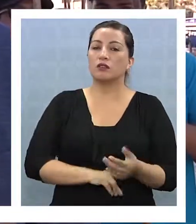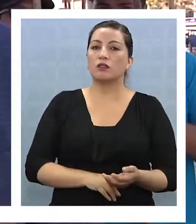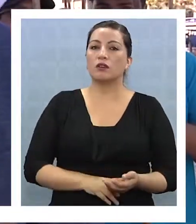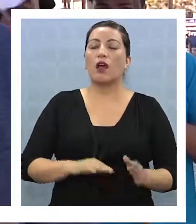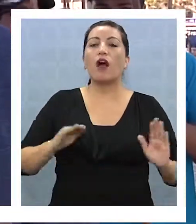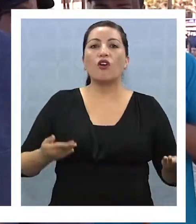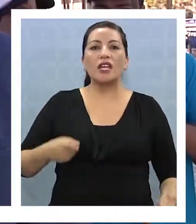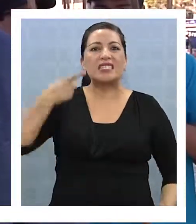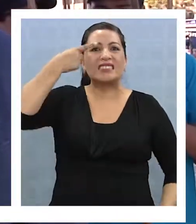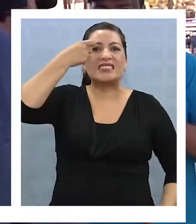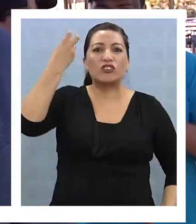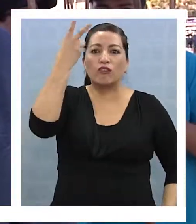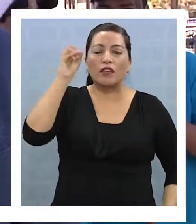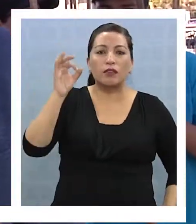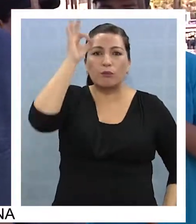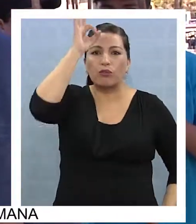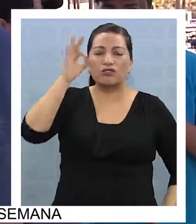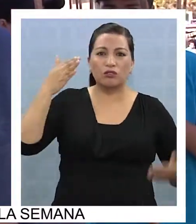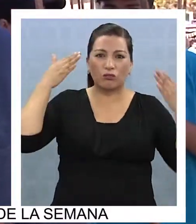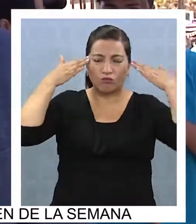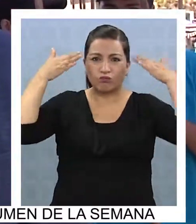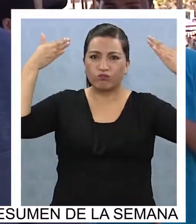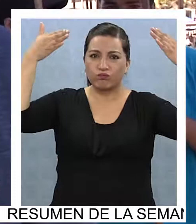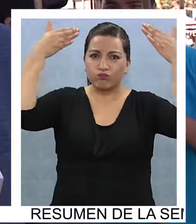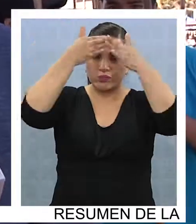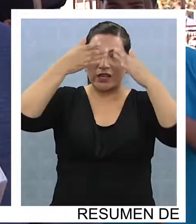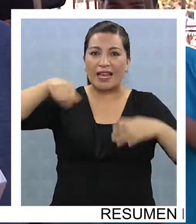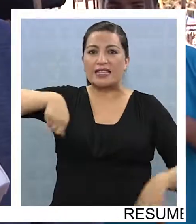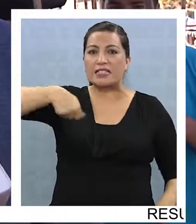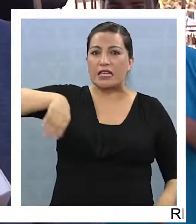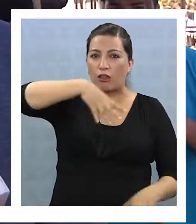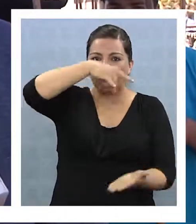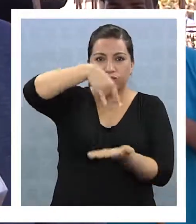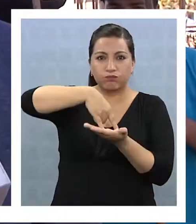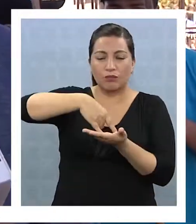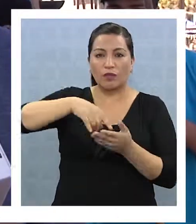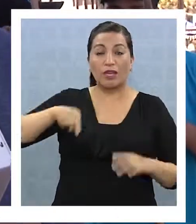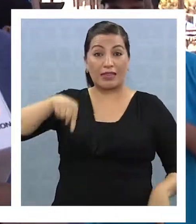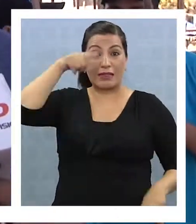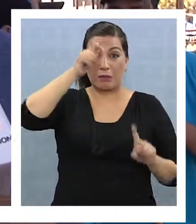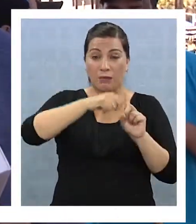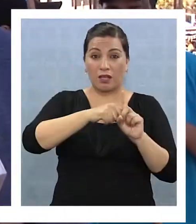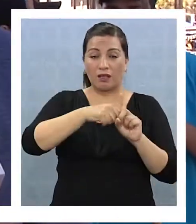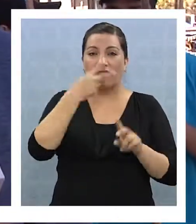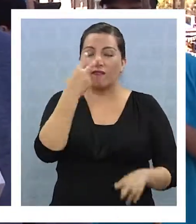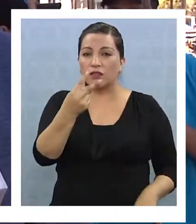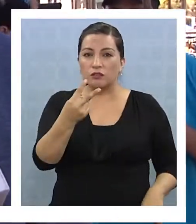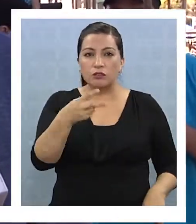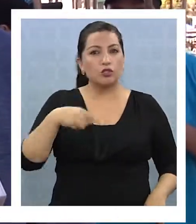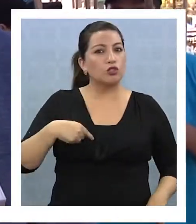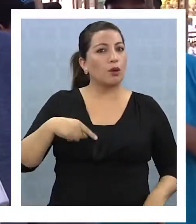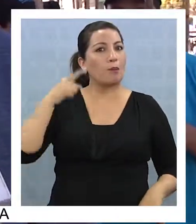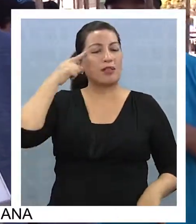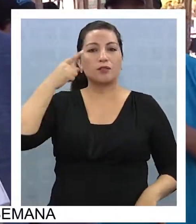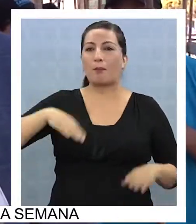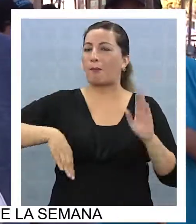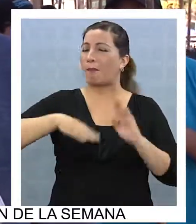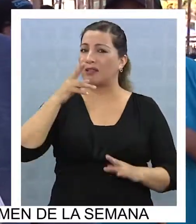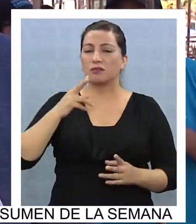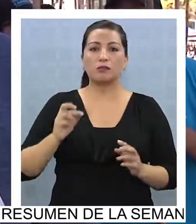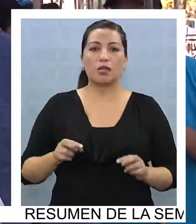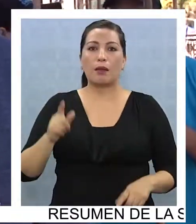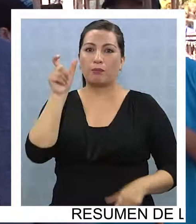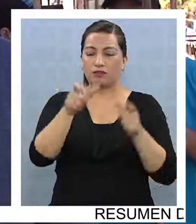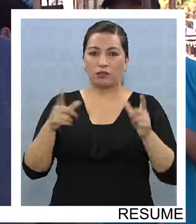pero con el 120% de mi energía puesta en llegar al Senado. Y con lo que he visto, en este mes que llevo solamente, creo que es más que posible. Los